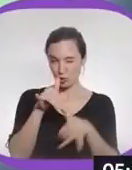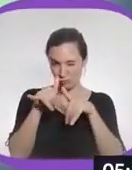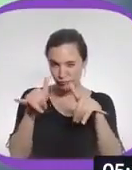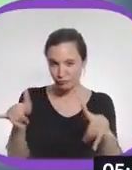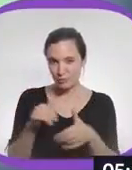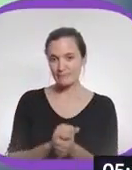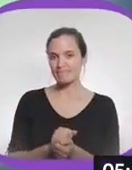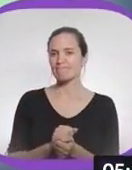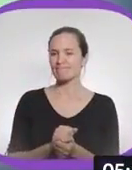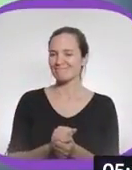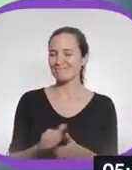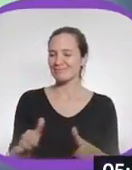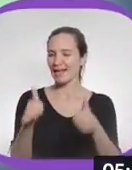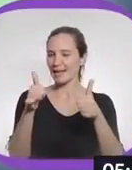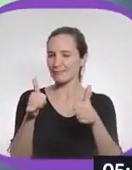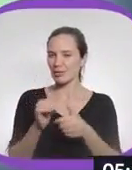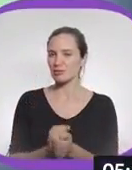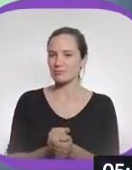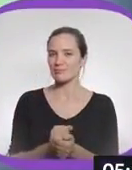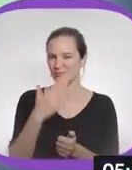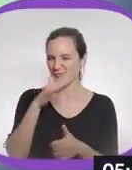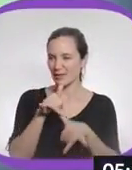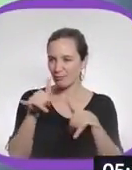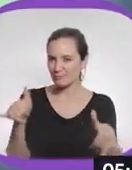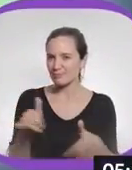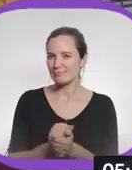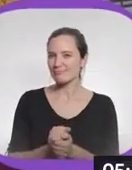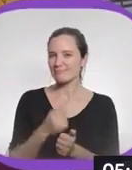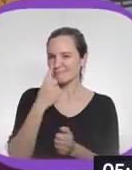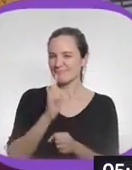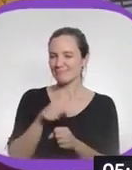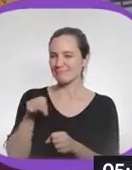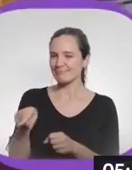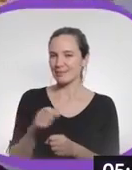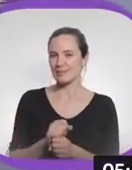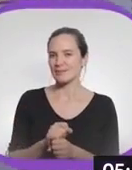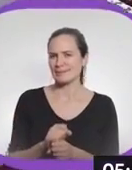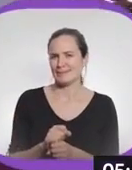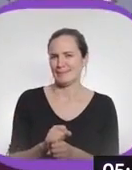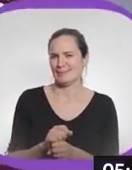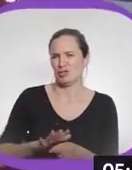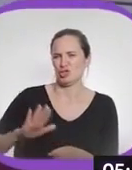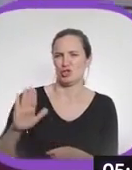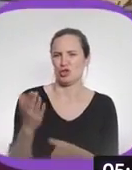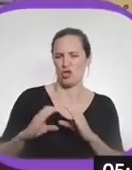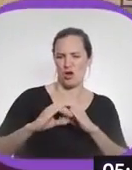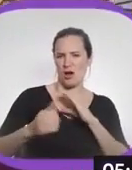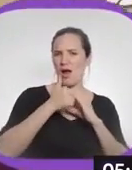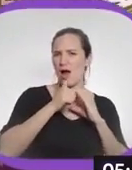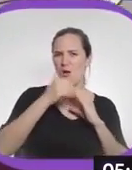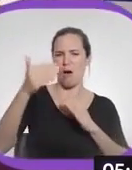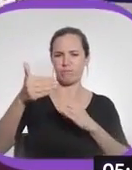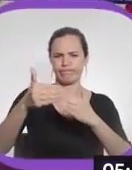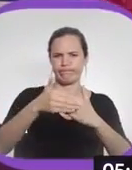Últimas noticias. Soy Chetu Becha diciendo que lo logramos. Y ahora las últimas noticias. El pelo de perro del señor Boomers Groomers terminó de obstruir todos los desagües de la